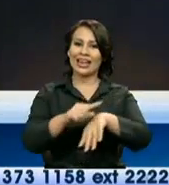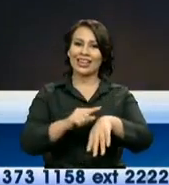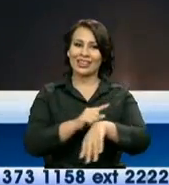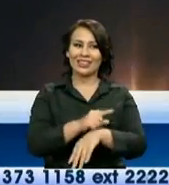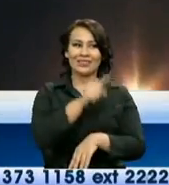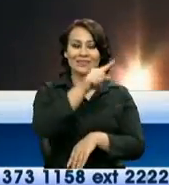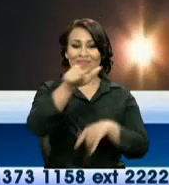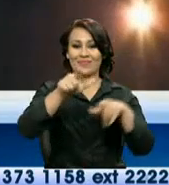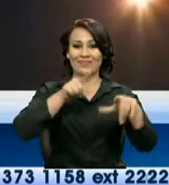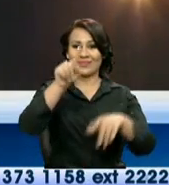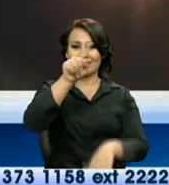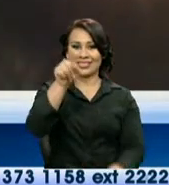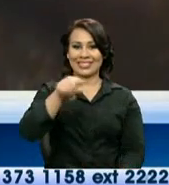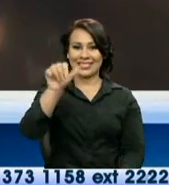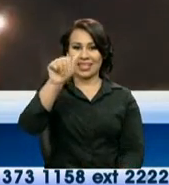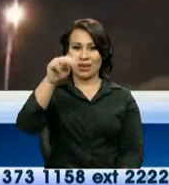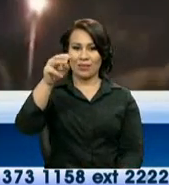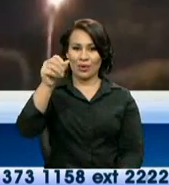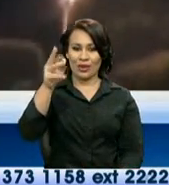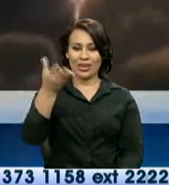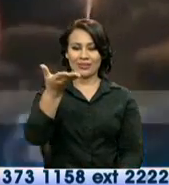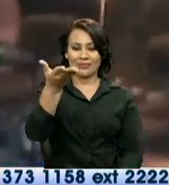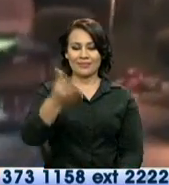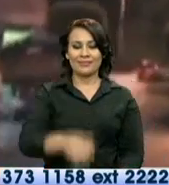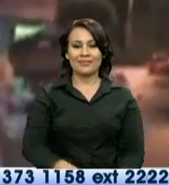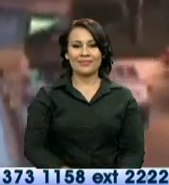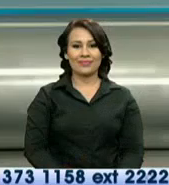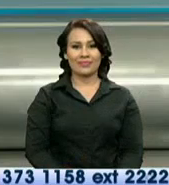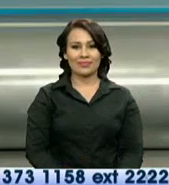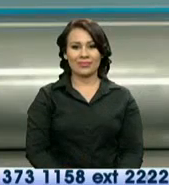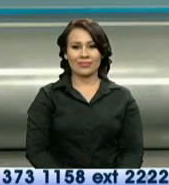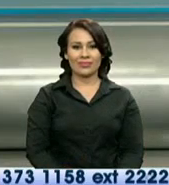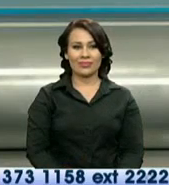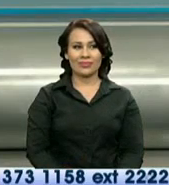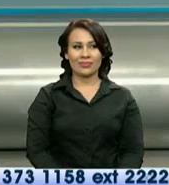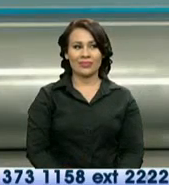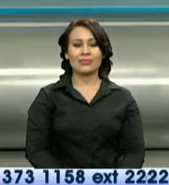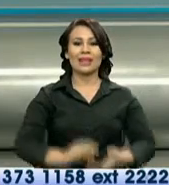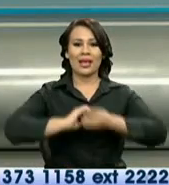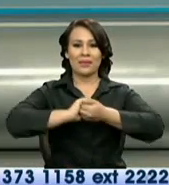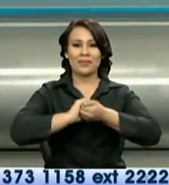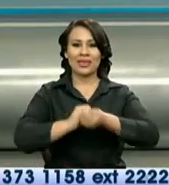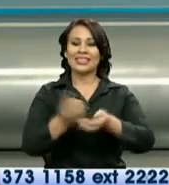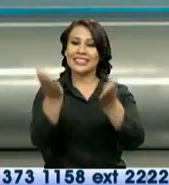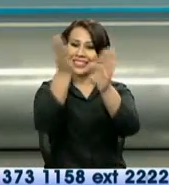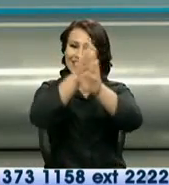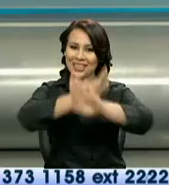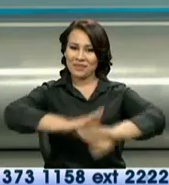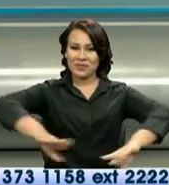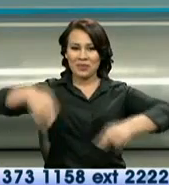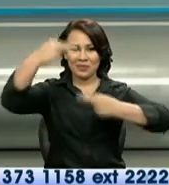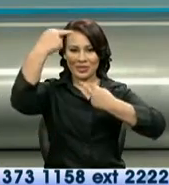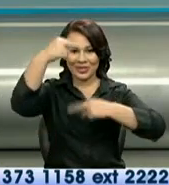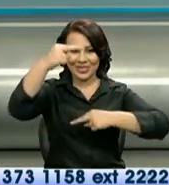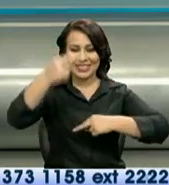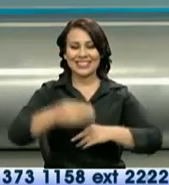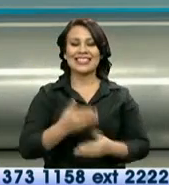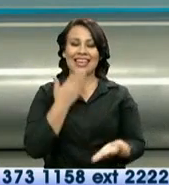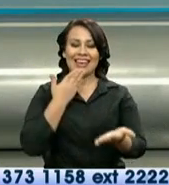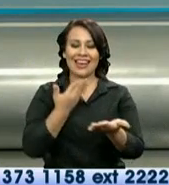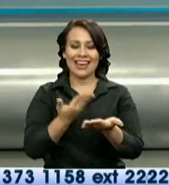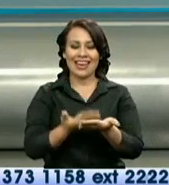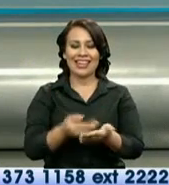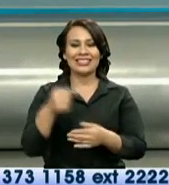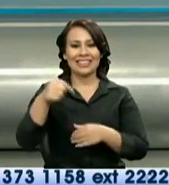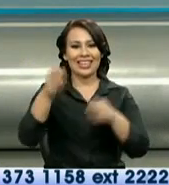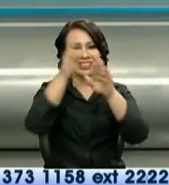En Zamora Chinchipe informó Marcela Constante. Amigos, de esta manera nosotros concluimos. Les deseamos que tengan un excelente